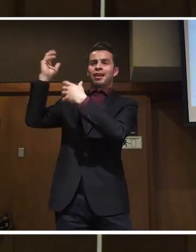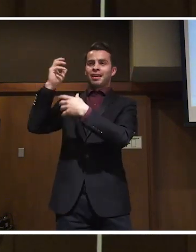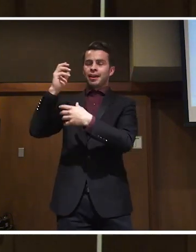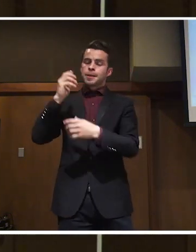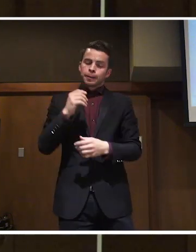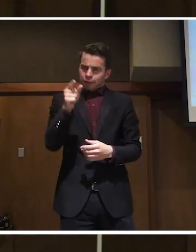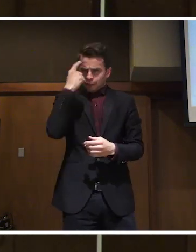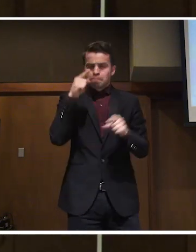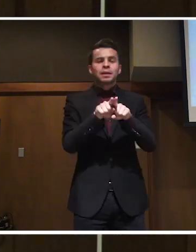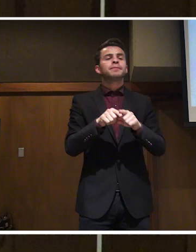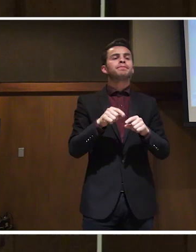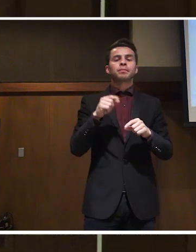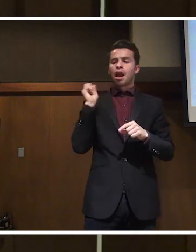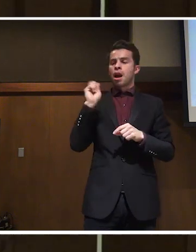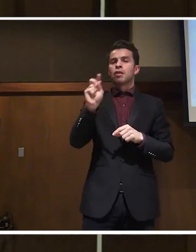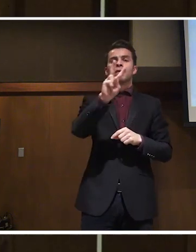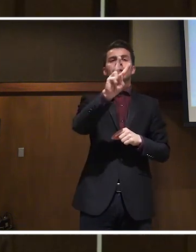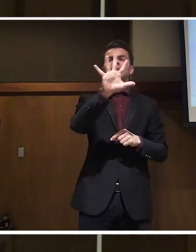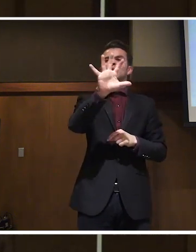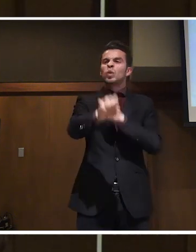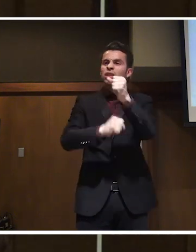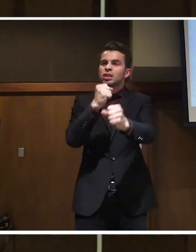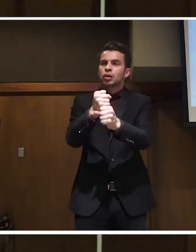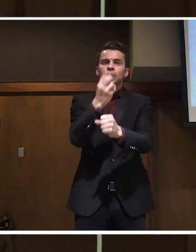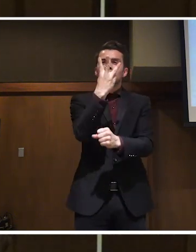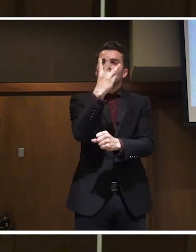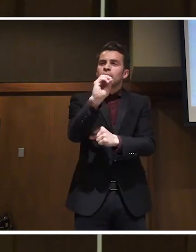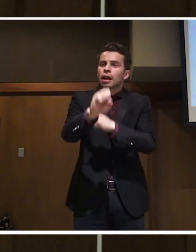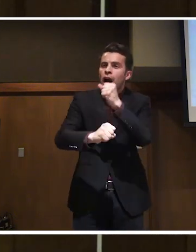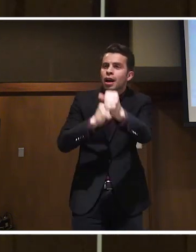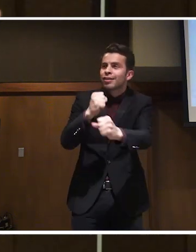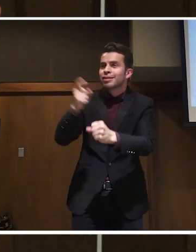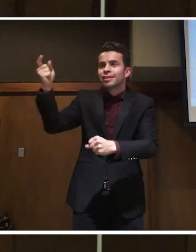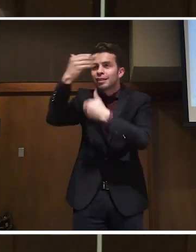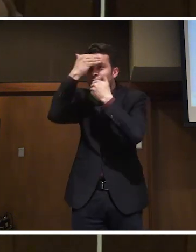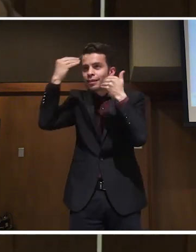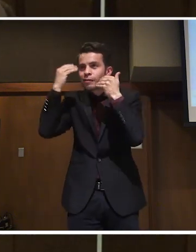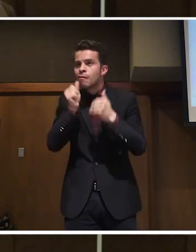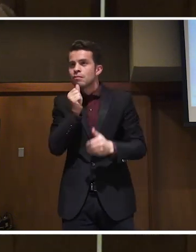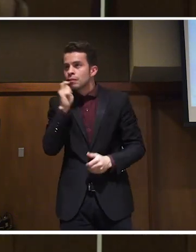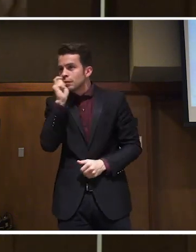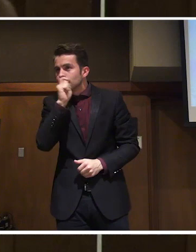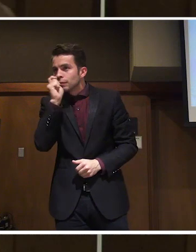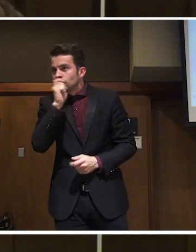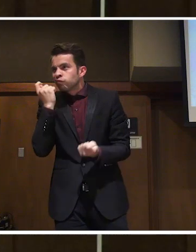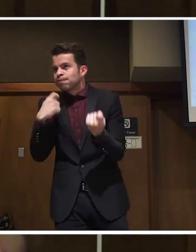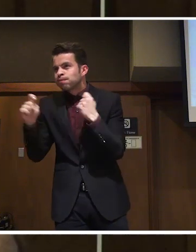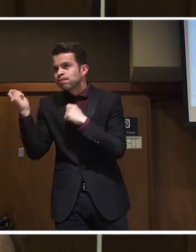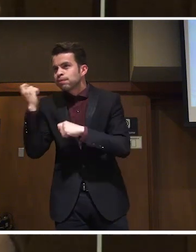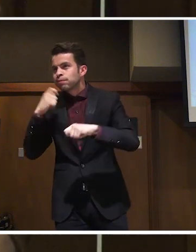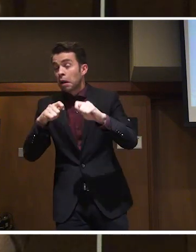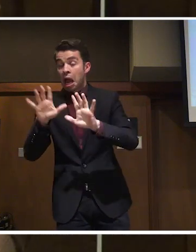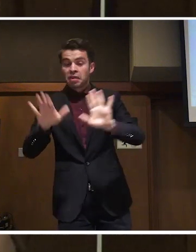años de violencia y narcotráfico, porque los colombianos empezaron a sentirse que eran miembros de la misma comunidad cuando salían al exterior, mostraban